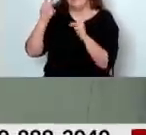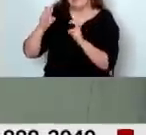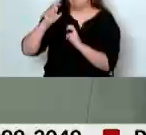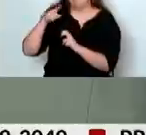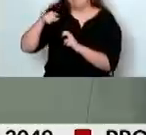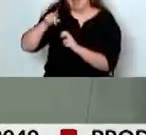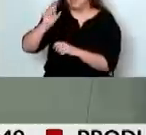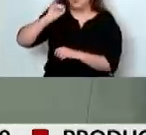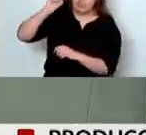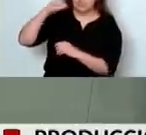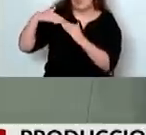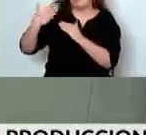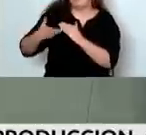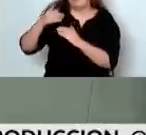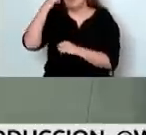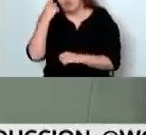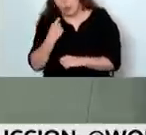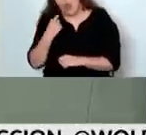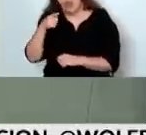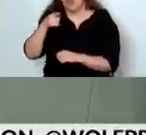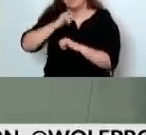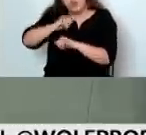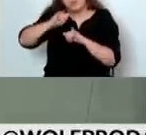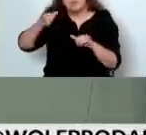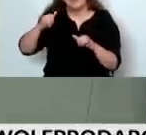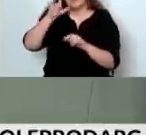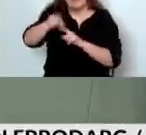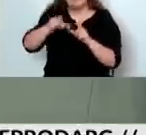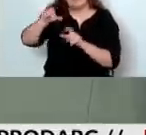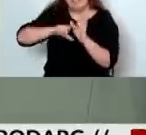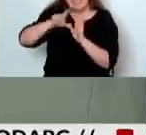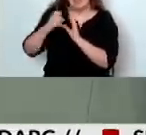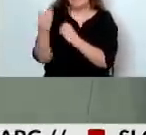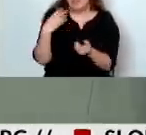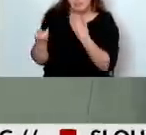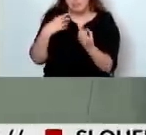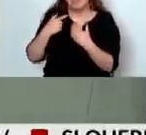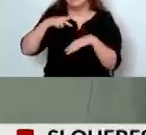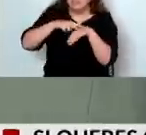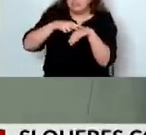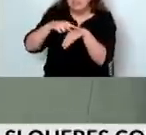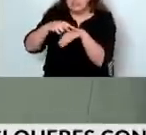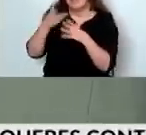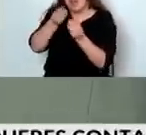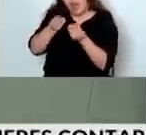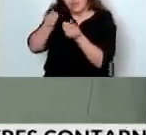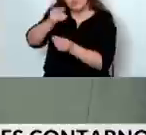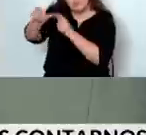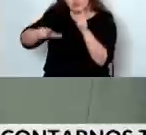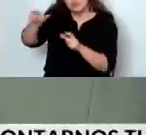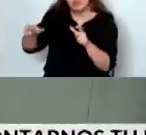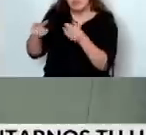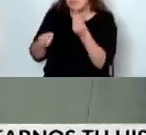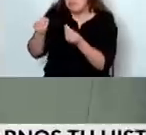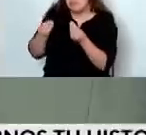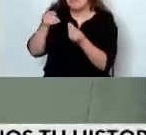ayudar de corazón a la gente que me escribe, trato de dar tips, trato de hacerlo, de ayudar a otras personas para que justamente no les